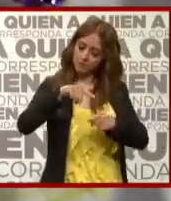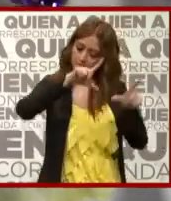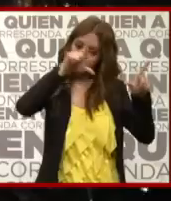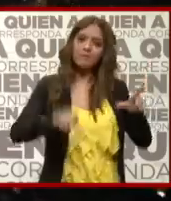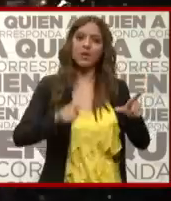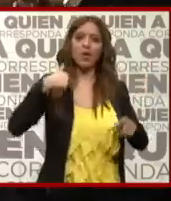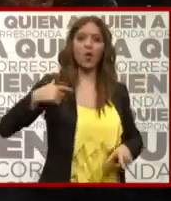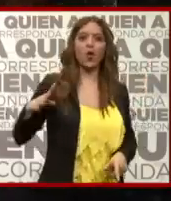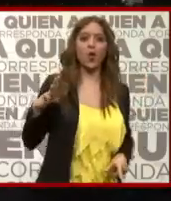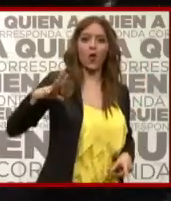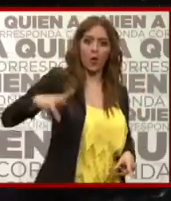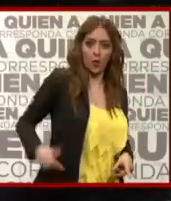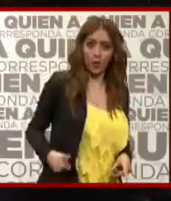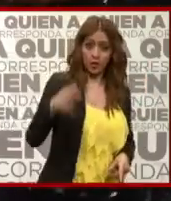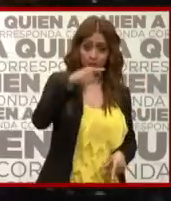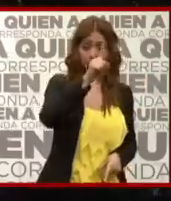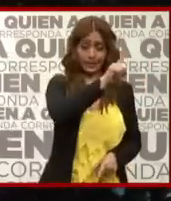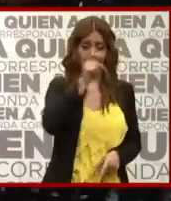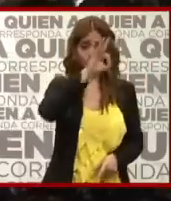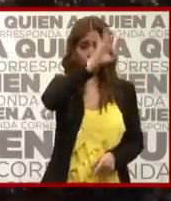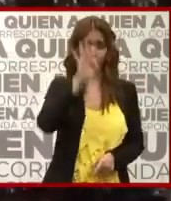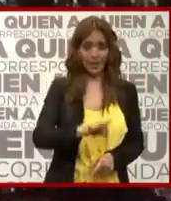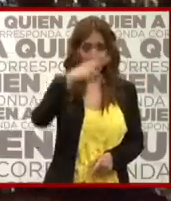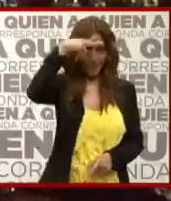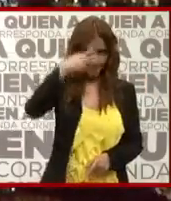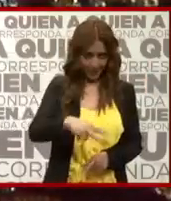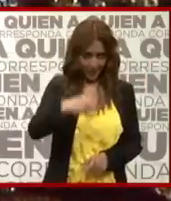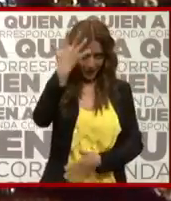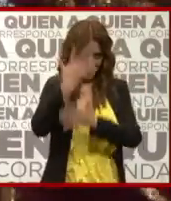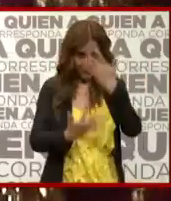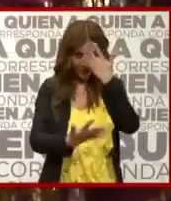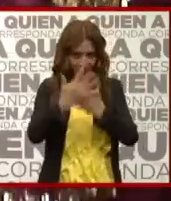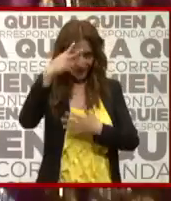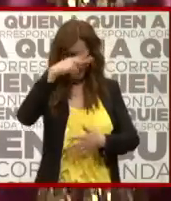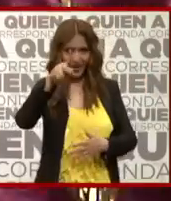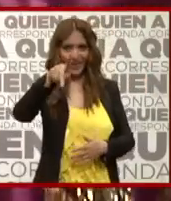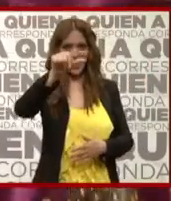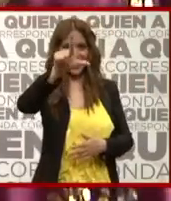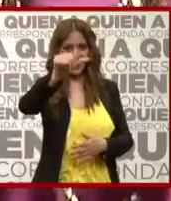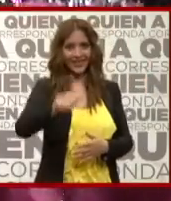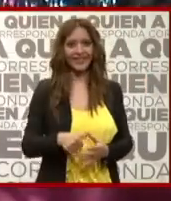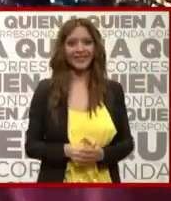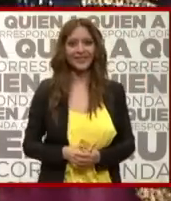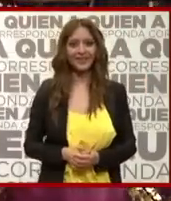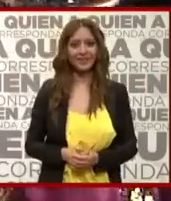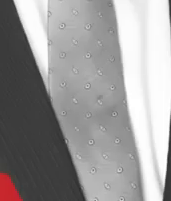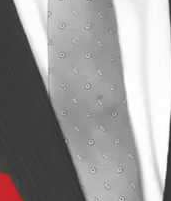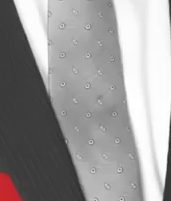orgullo. Un traje 100% mexicano. Hecho en México, Carla Sandoval.